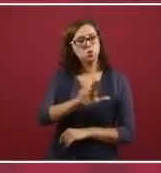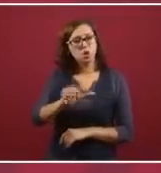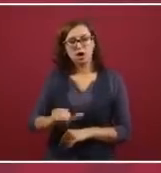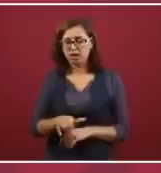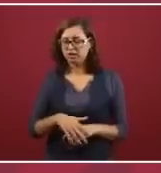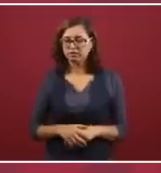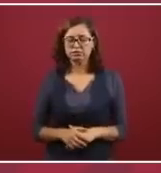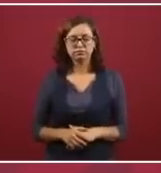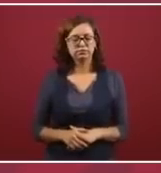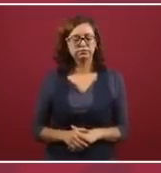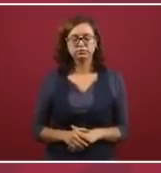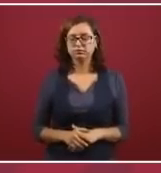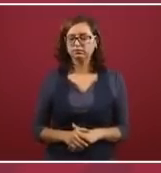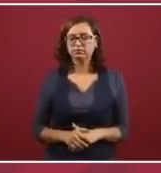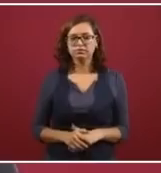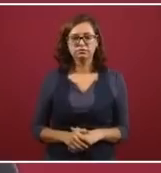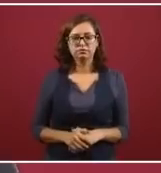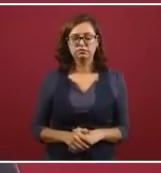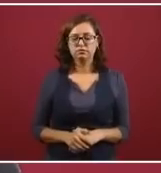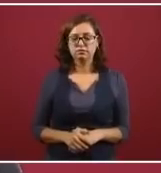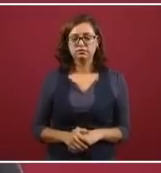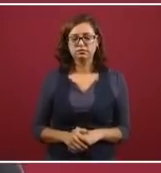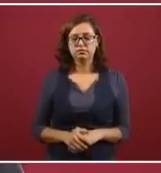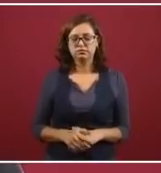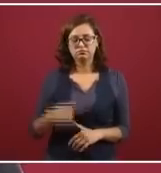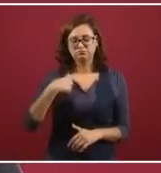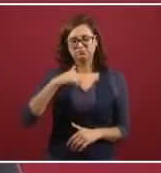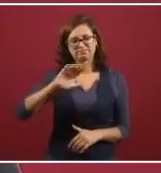No se me va a olvidar